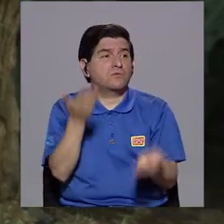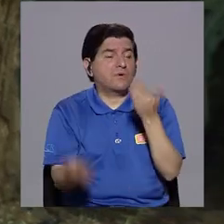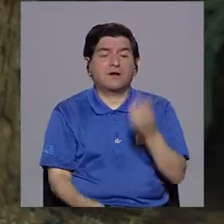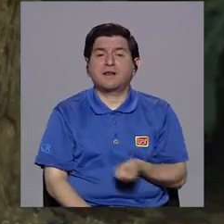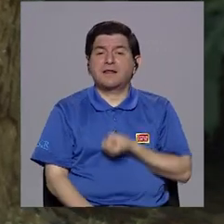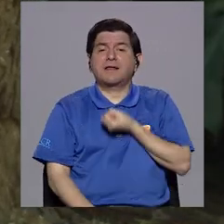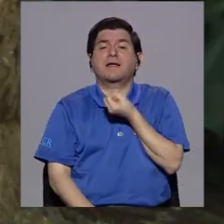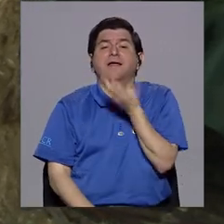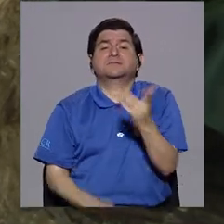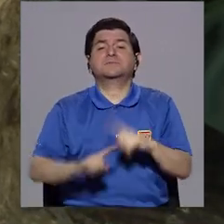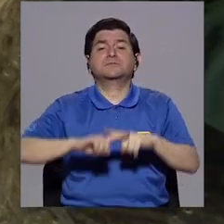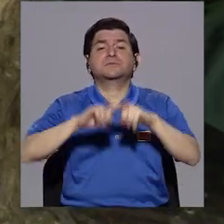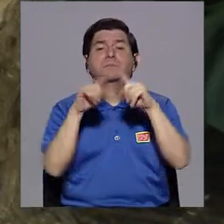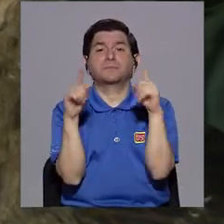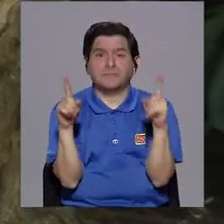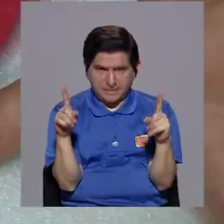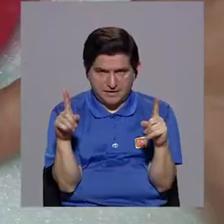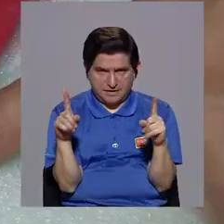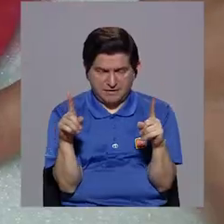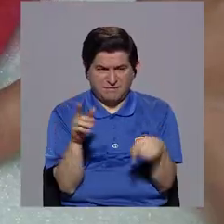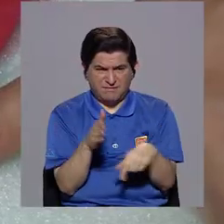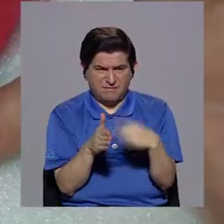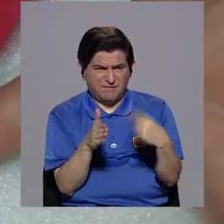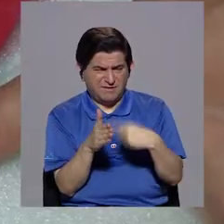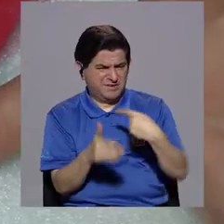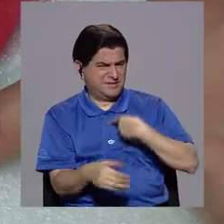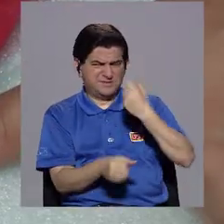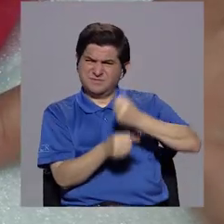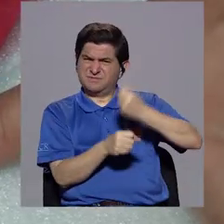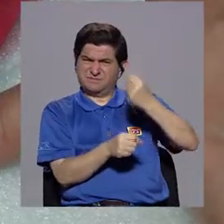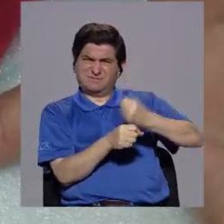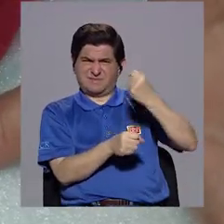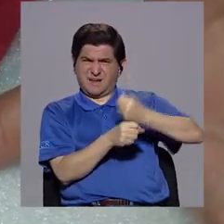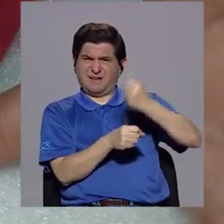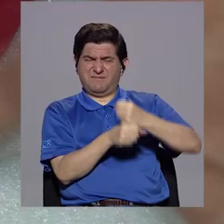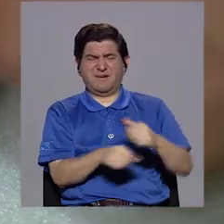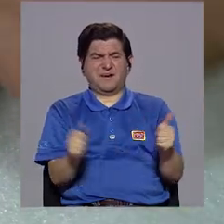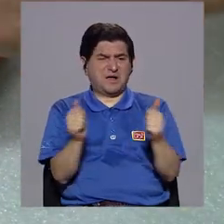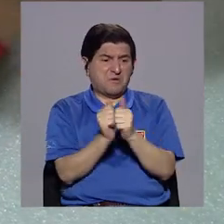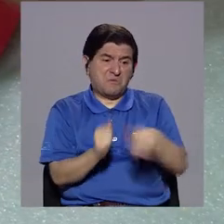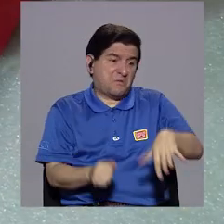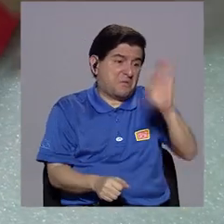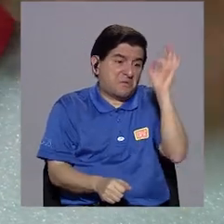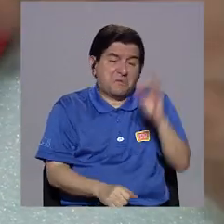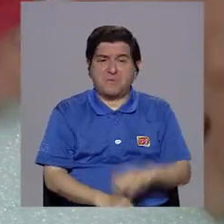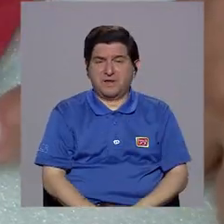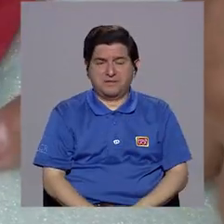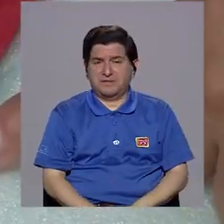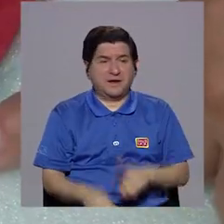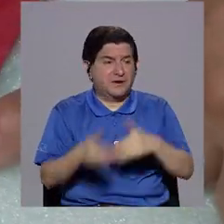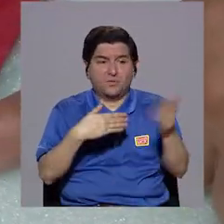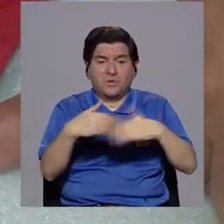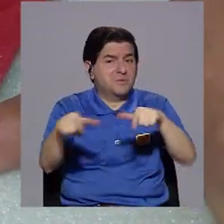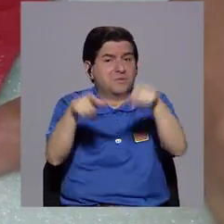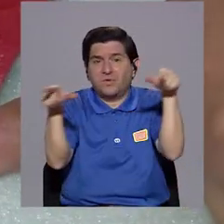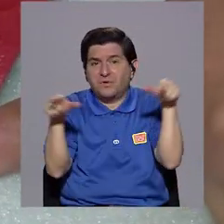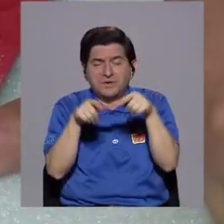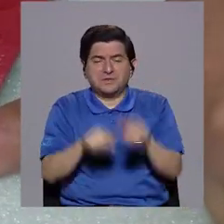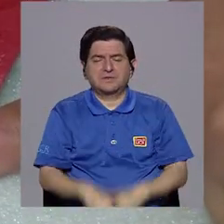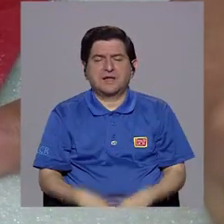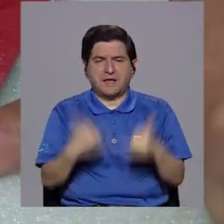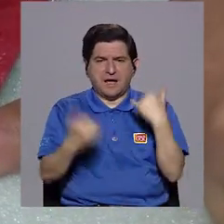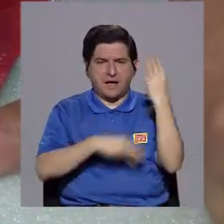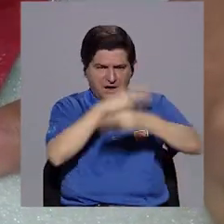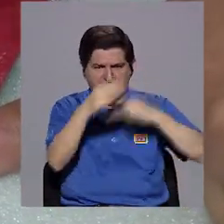poco como la expresión. Sin embargo, muchas veces uno trabaja con lo que hay, ¿verdad? Uh-huh. Donde hay,